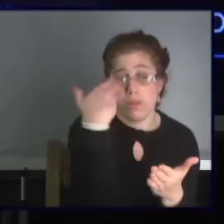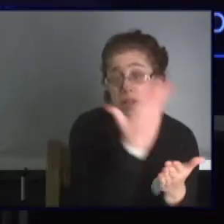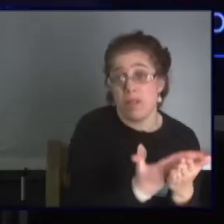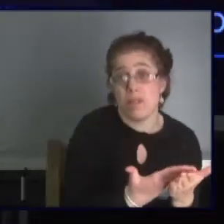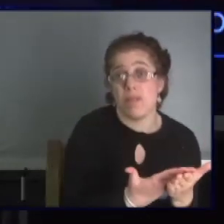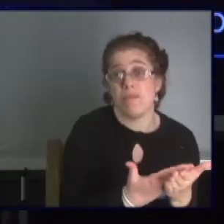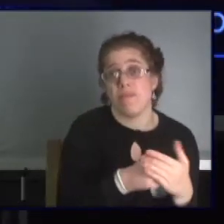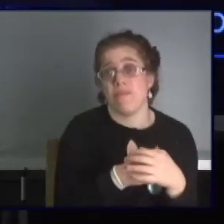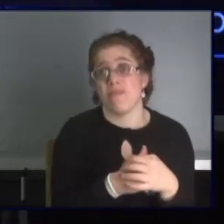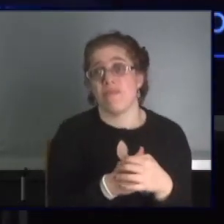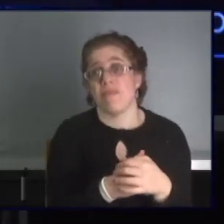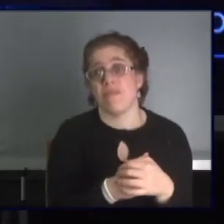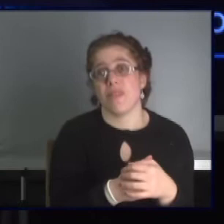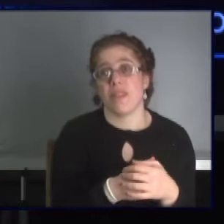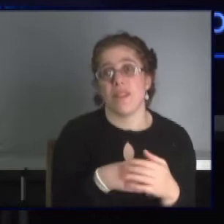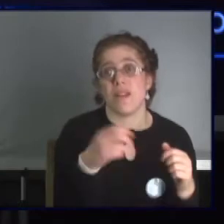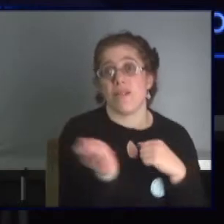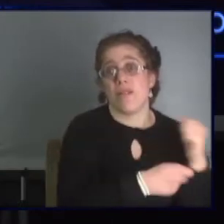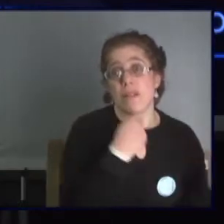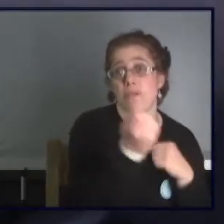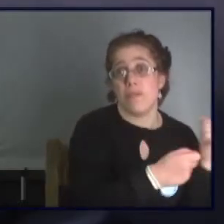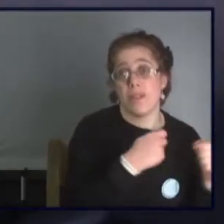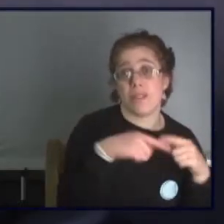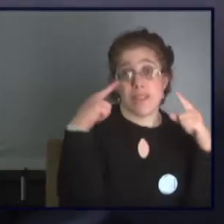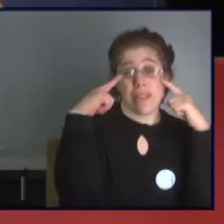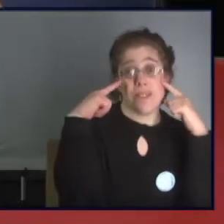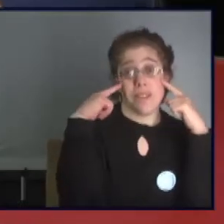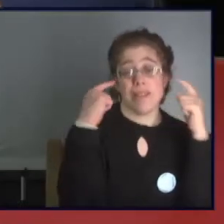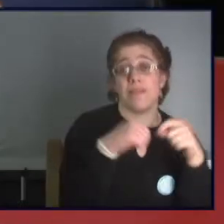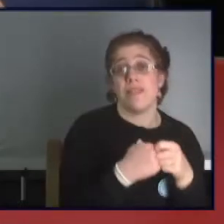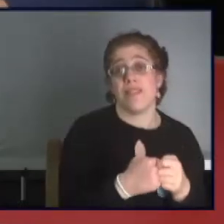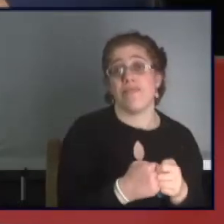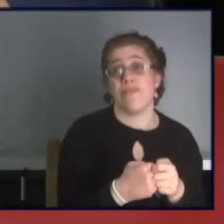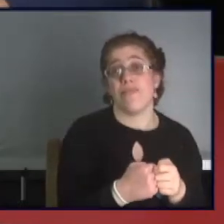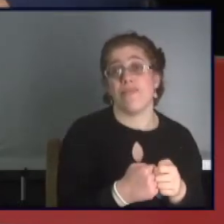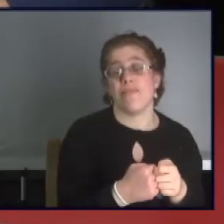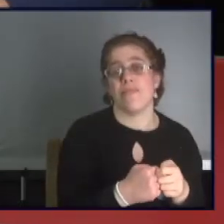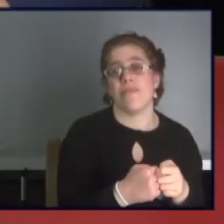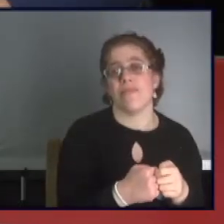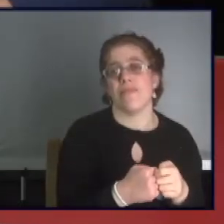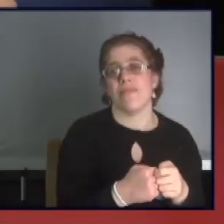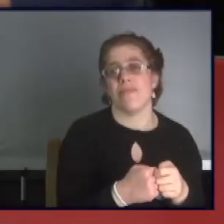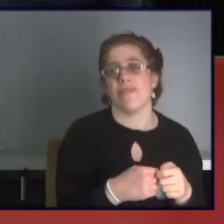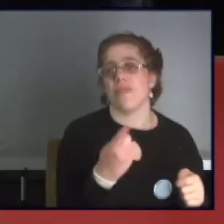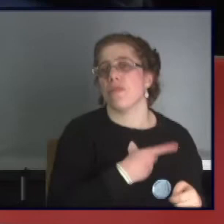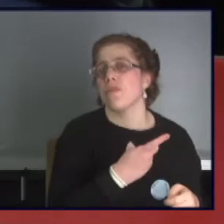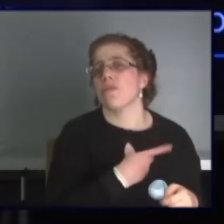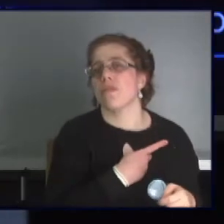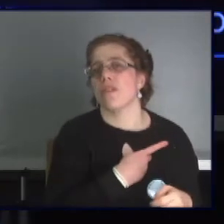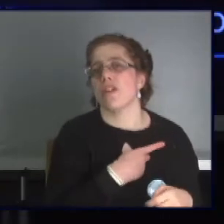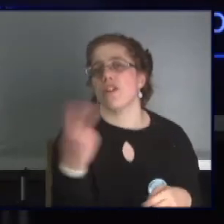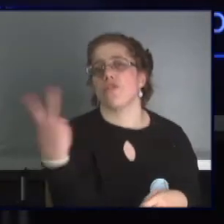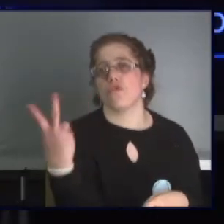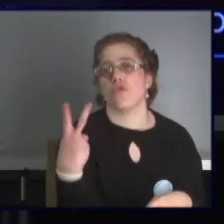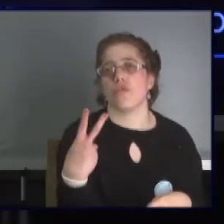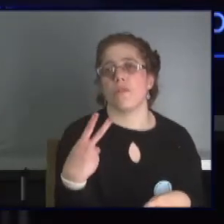que con la empresa china que deja bastante que desear donde nosotros no